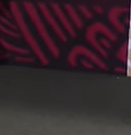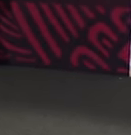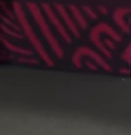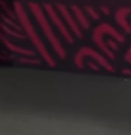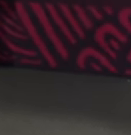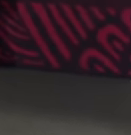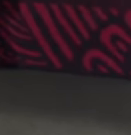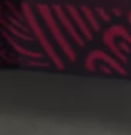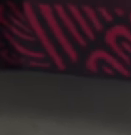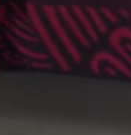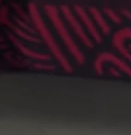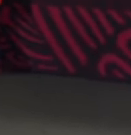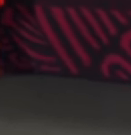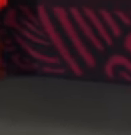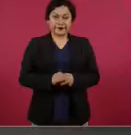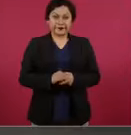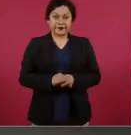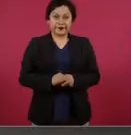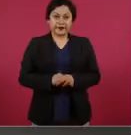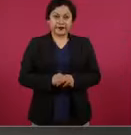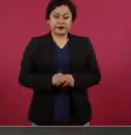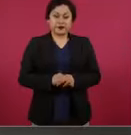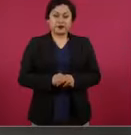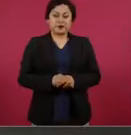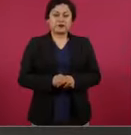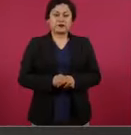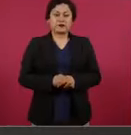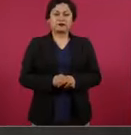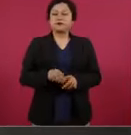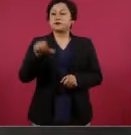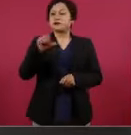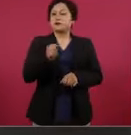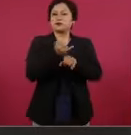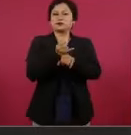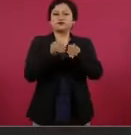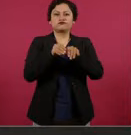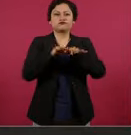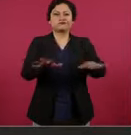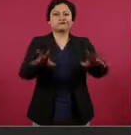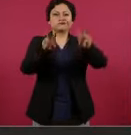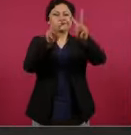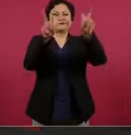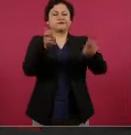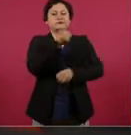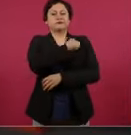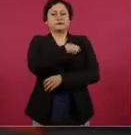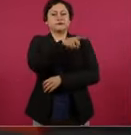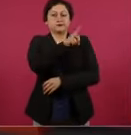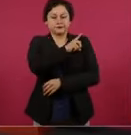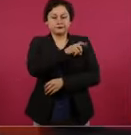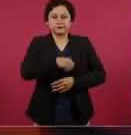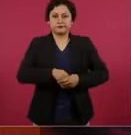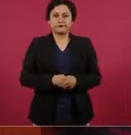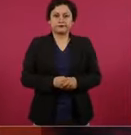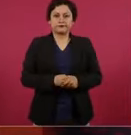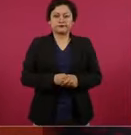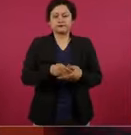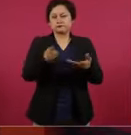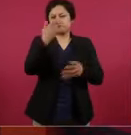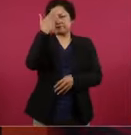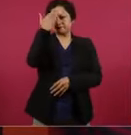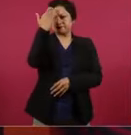Vamos a informar sobre la salud, como lo hacemos los